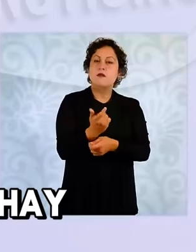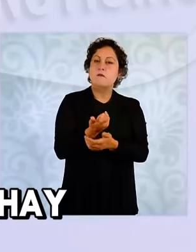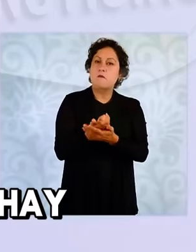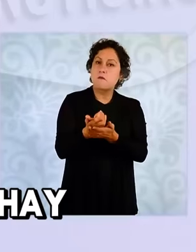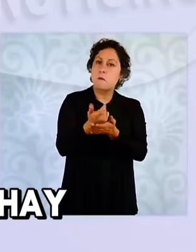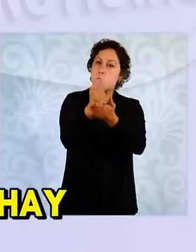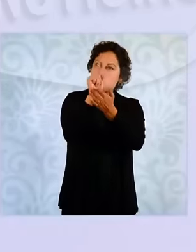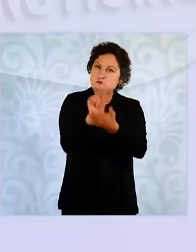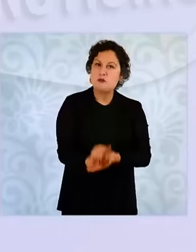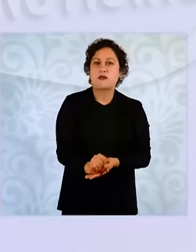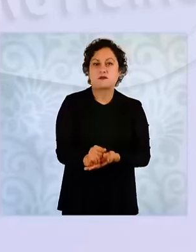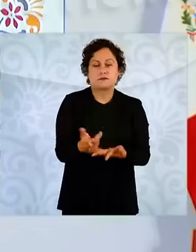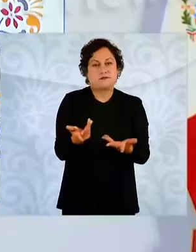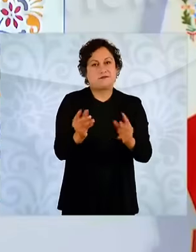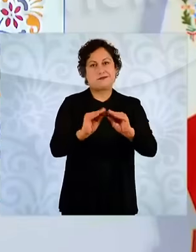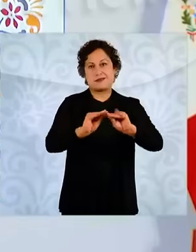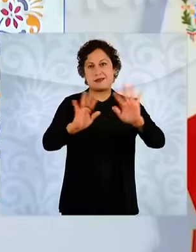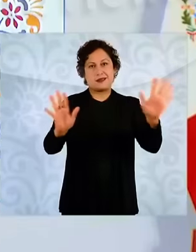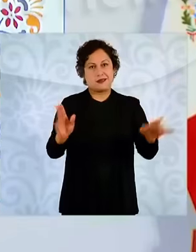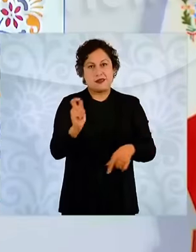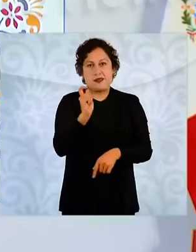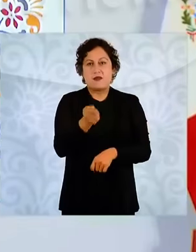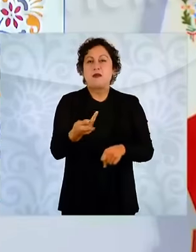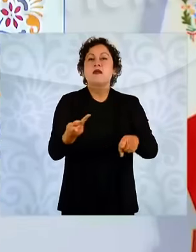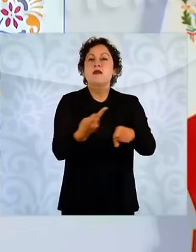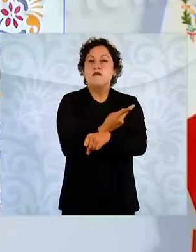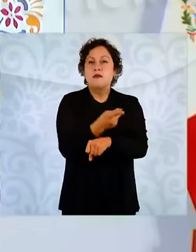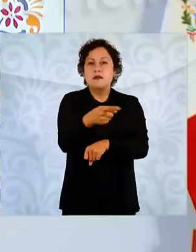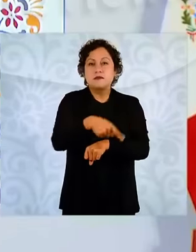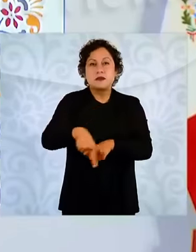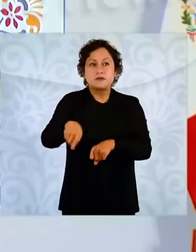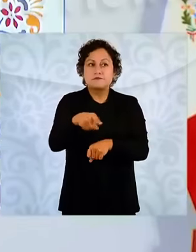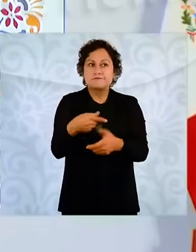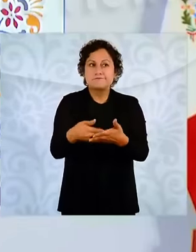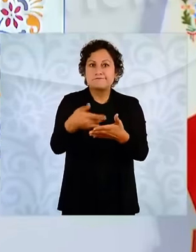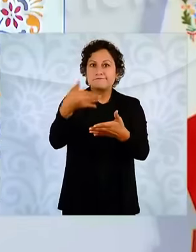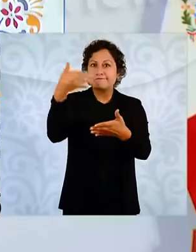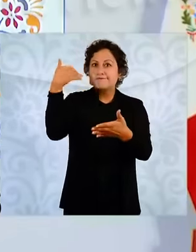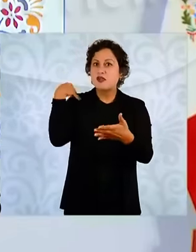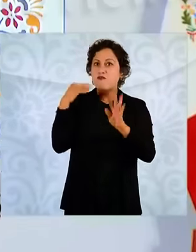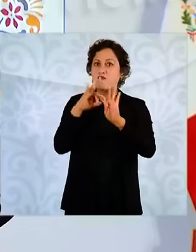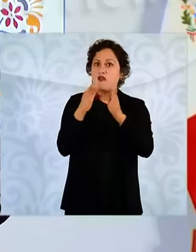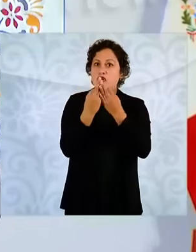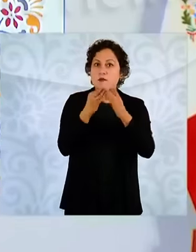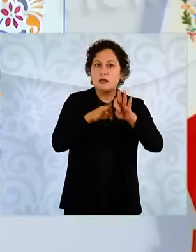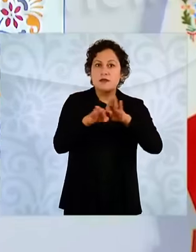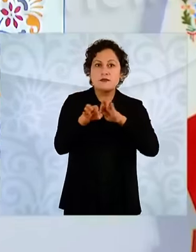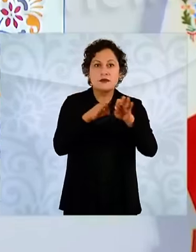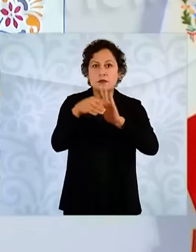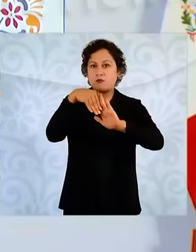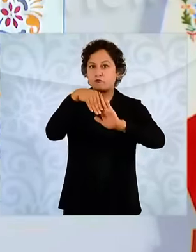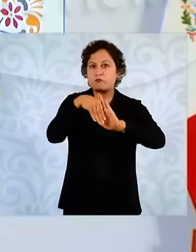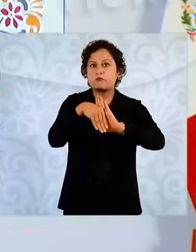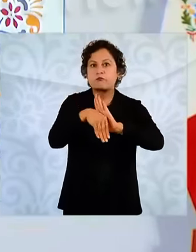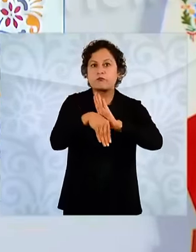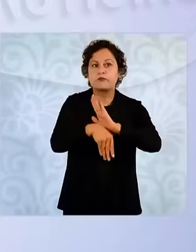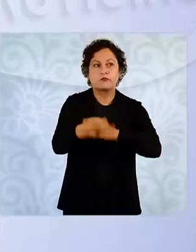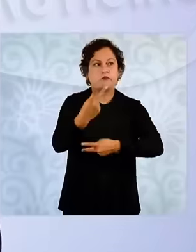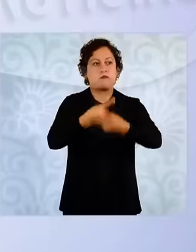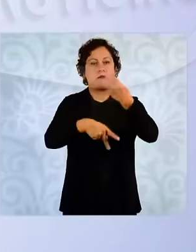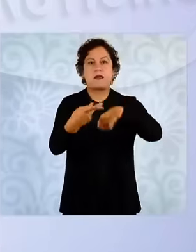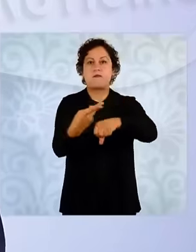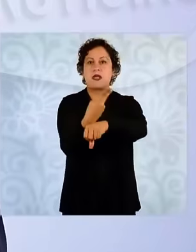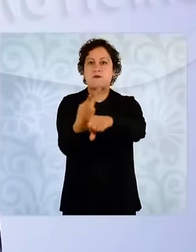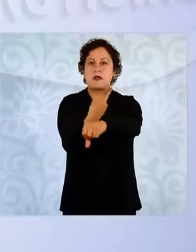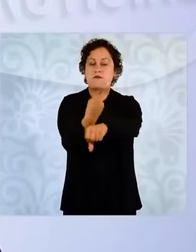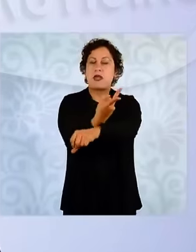Entonces, evidentemente hay un modelo de desarrollo que fracasó. Entonces, ¿qué vamos a hacer?